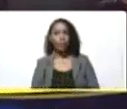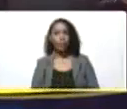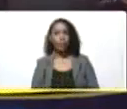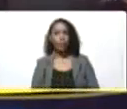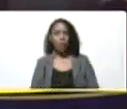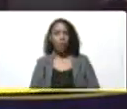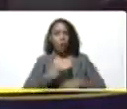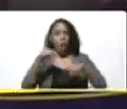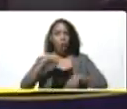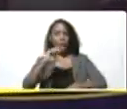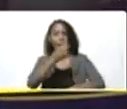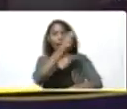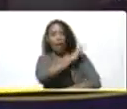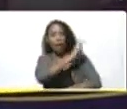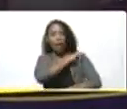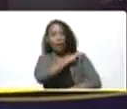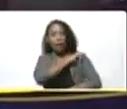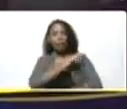hoy general en jefe.